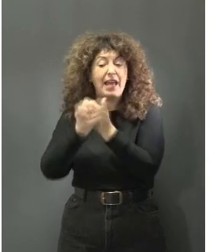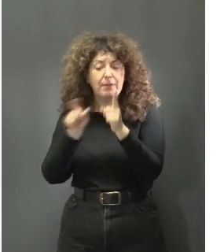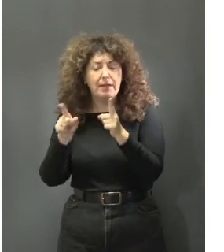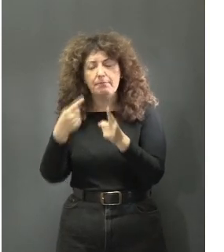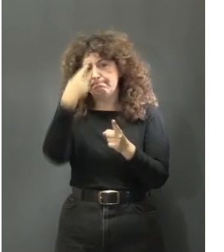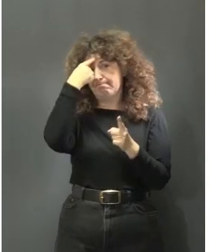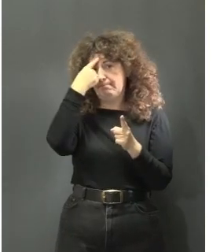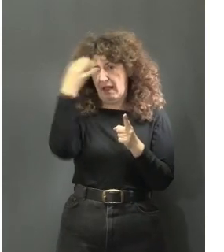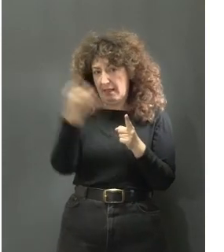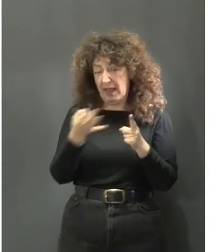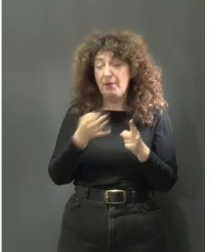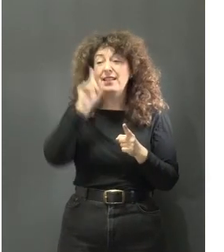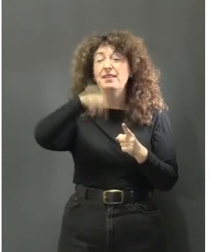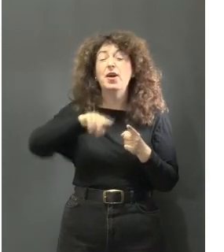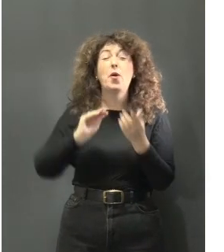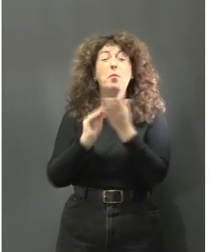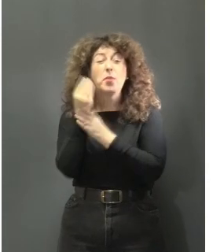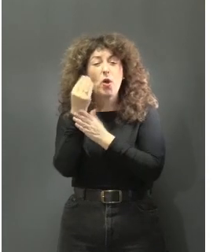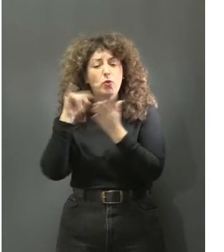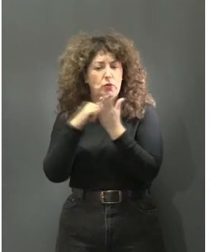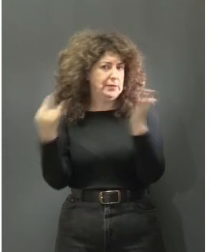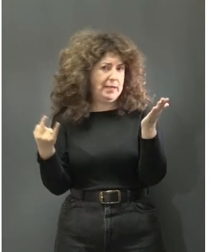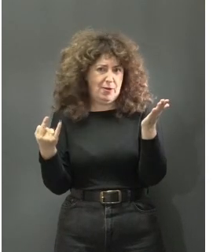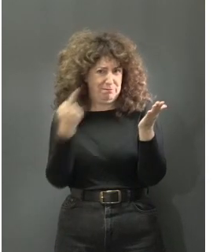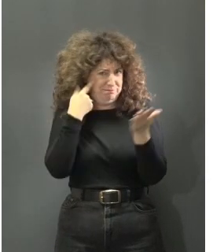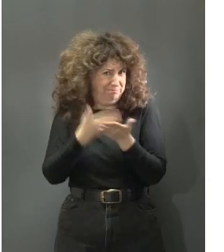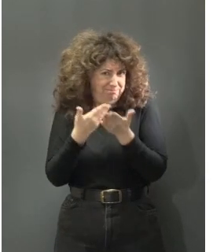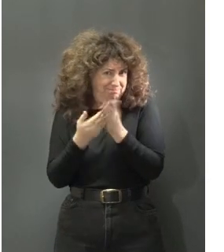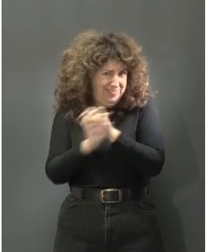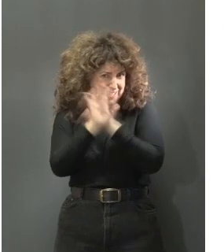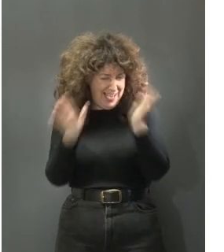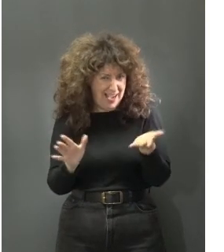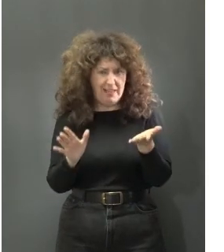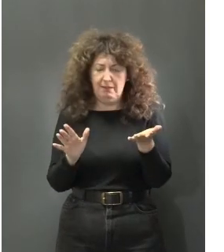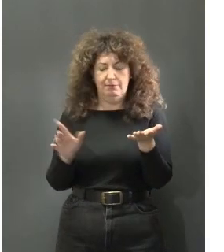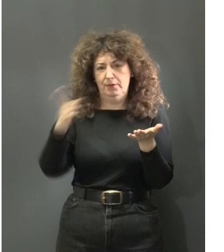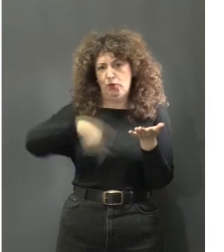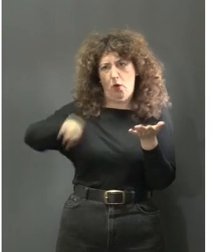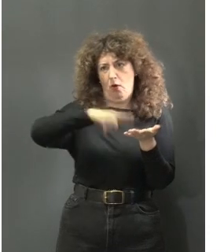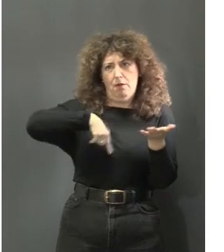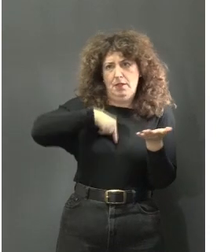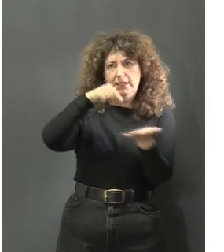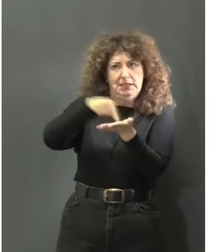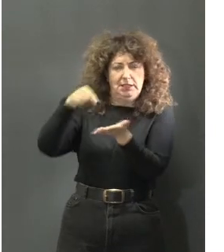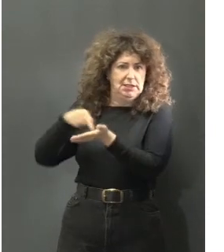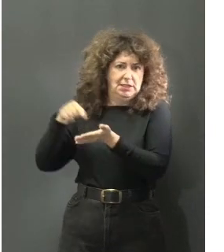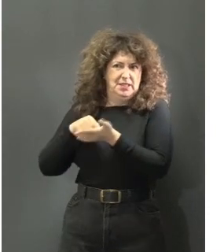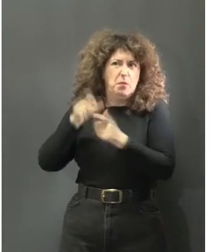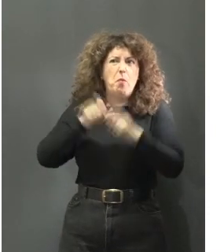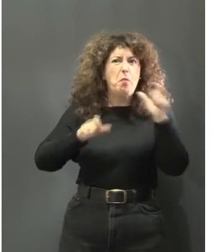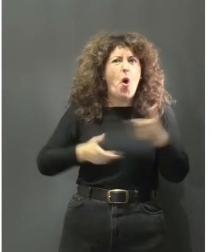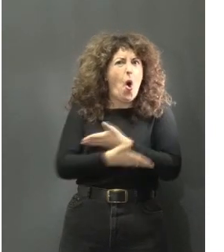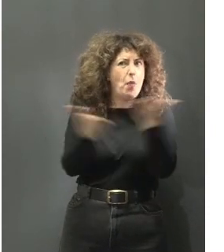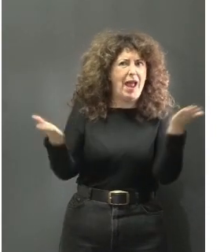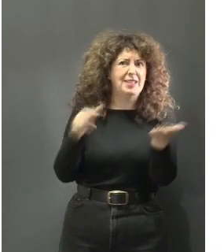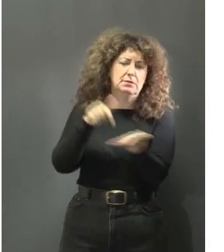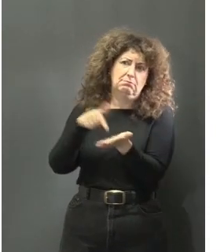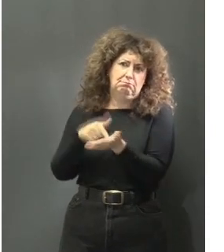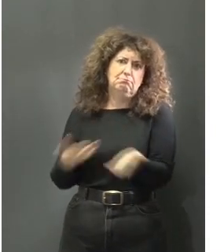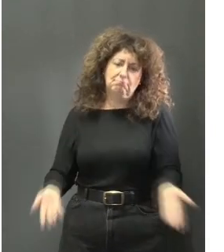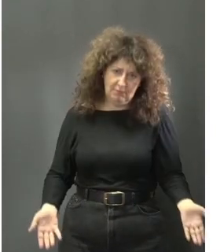productos tecnológicos yo creo que resulta muy evidente y hay un reclamo, yo creo, de toda la población